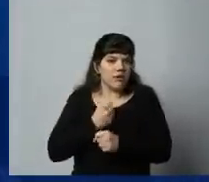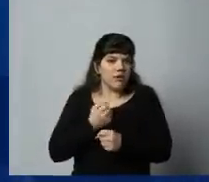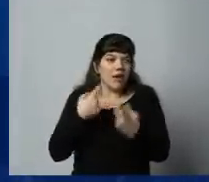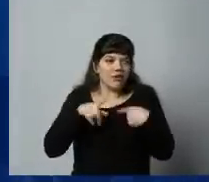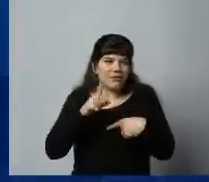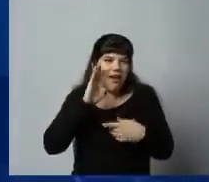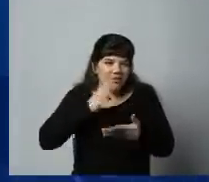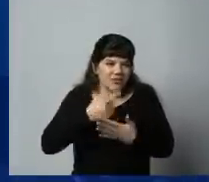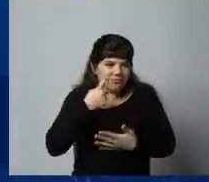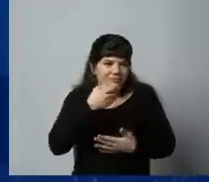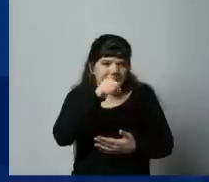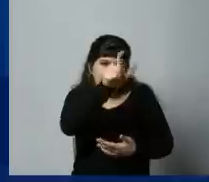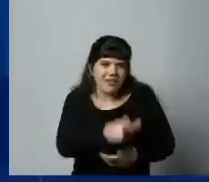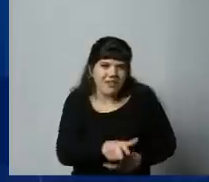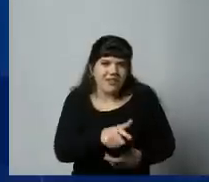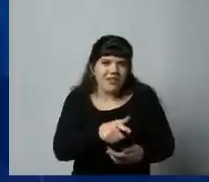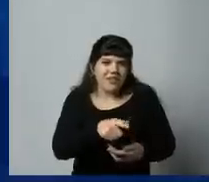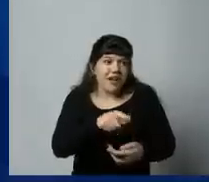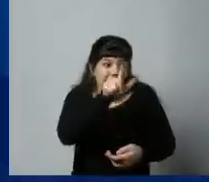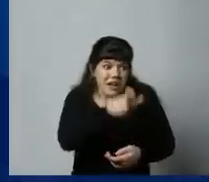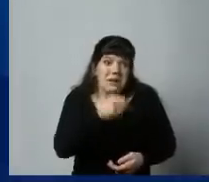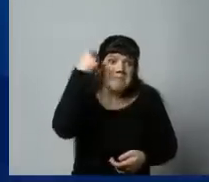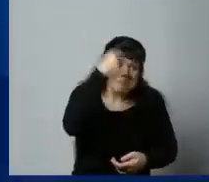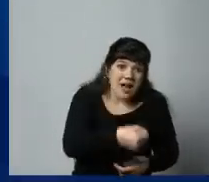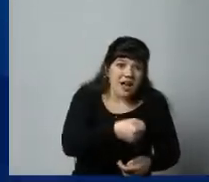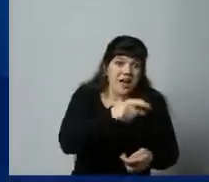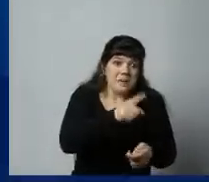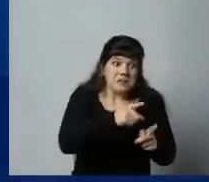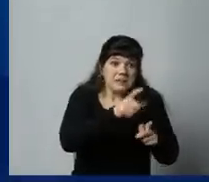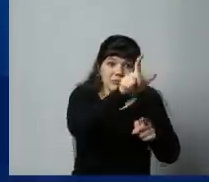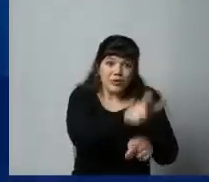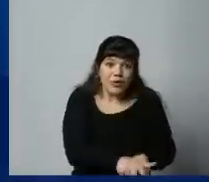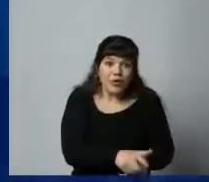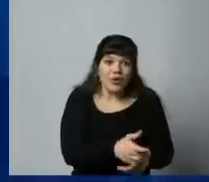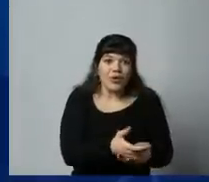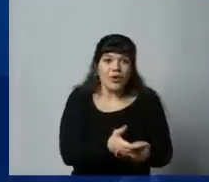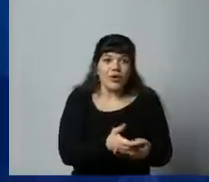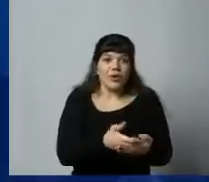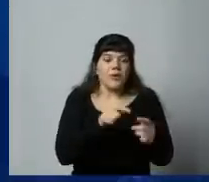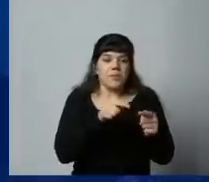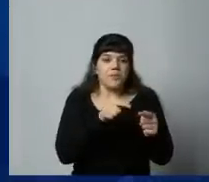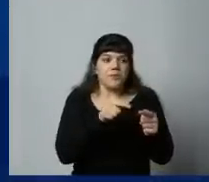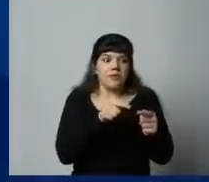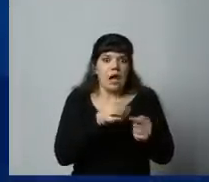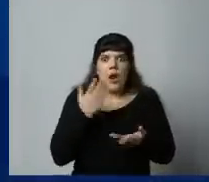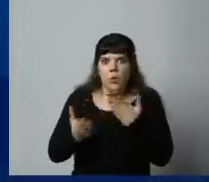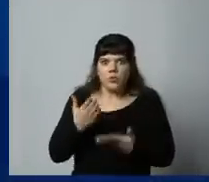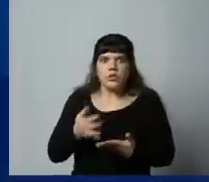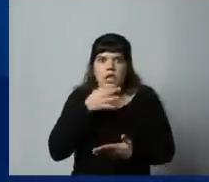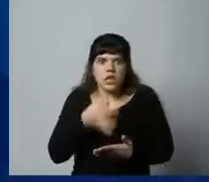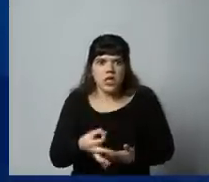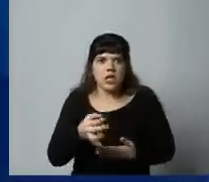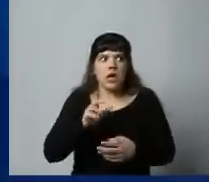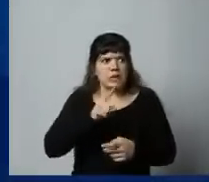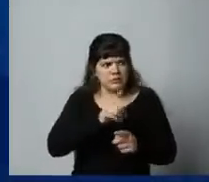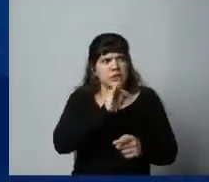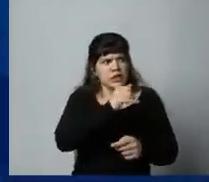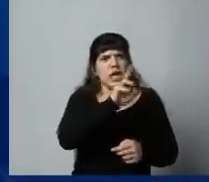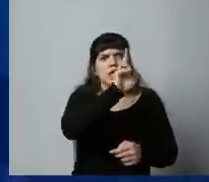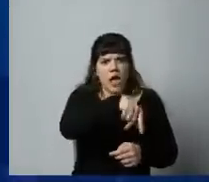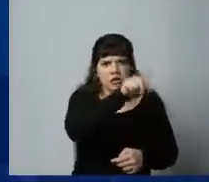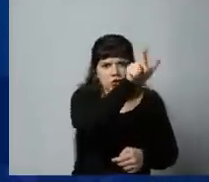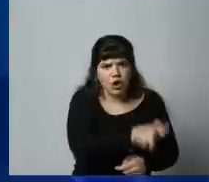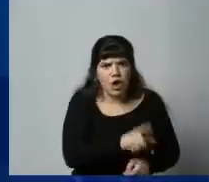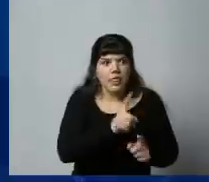exactamente o sea el tipo que fue golpeado y denunció y la justicia resolvió que tenía razón y había que